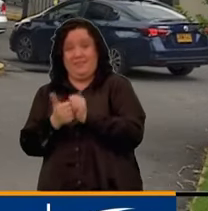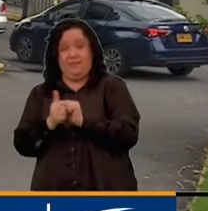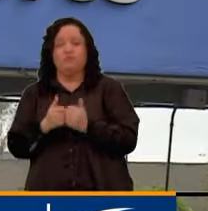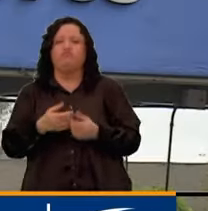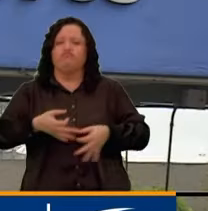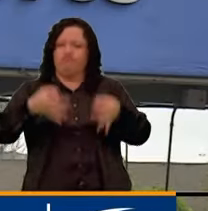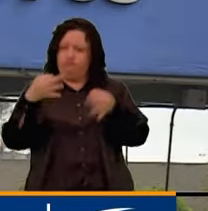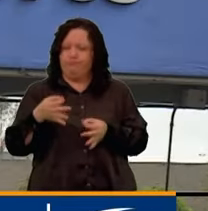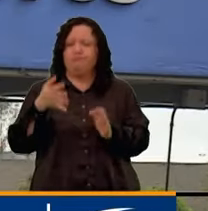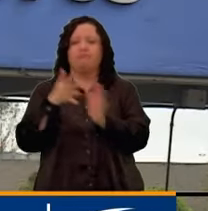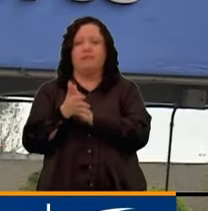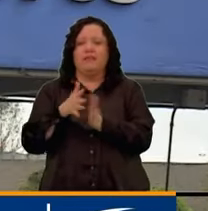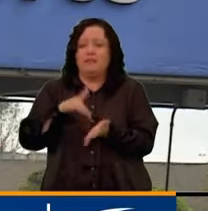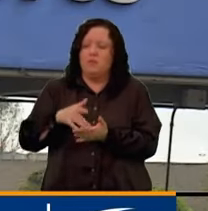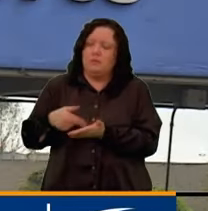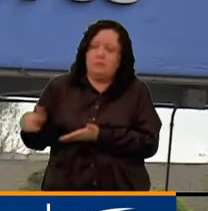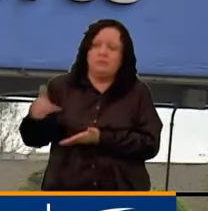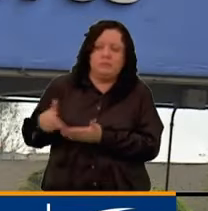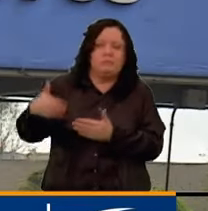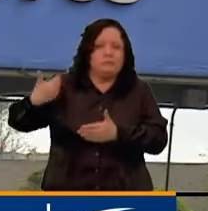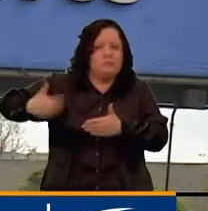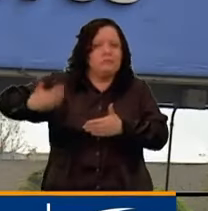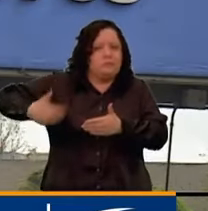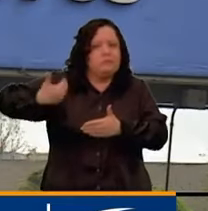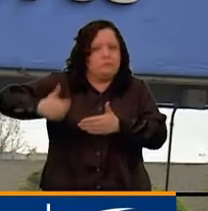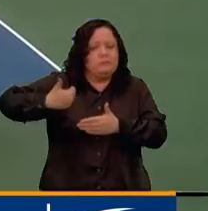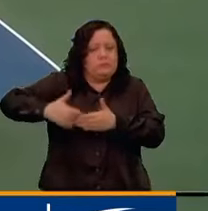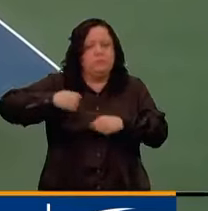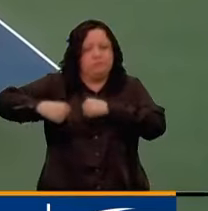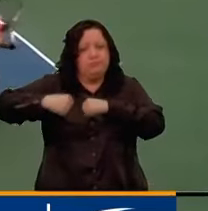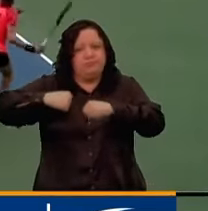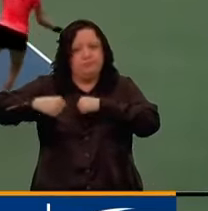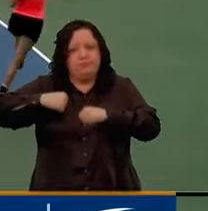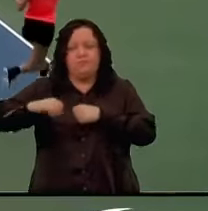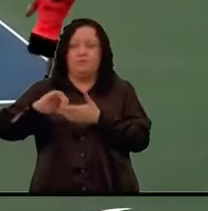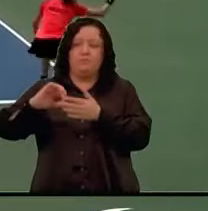adelantando todas las deudas pendientes que se tienen con los deportistas de alto rendimiento.